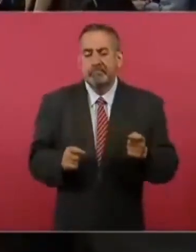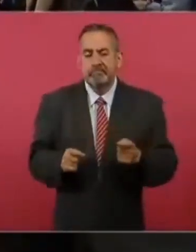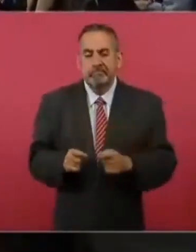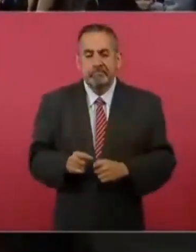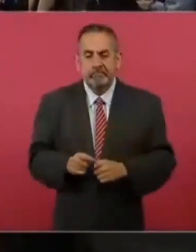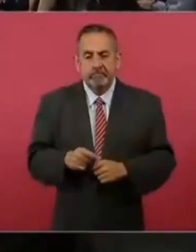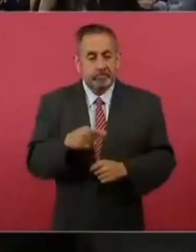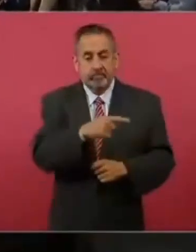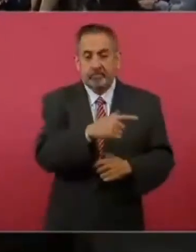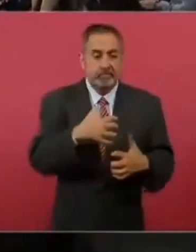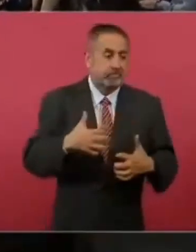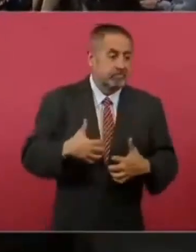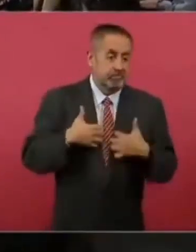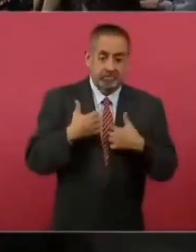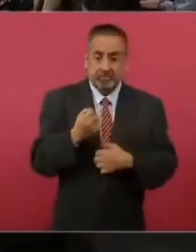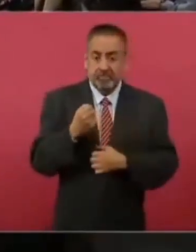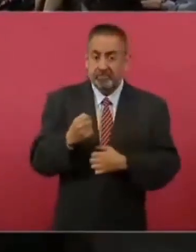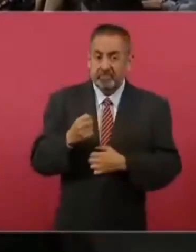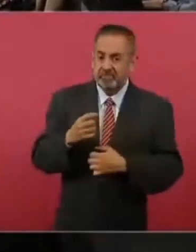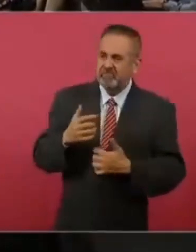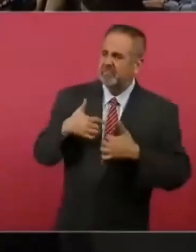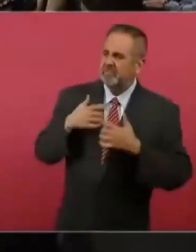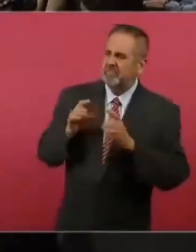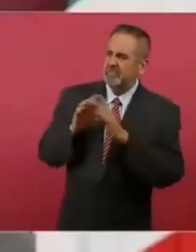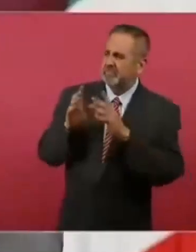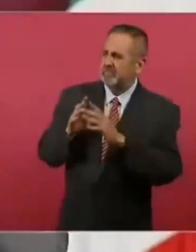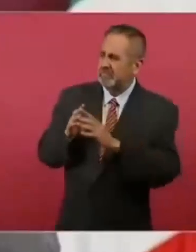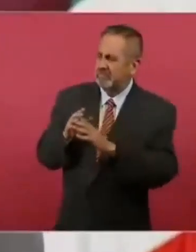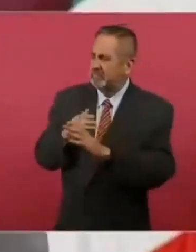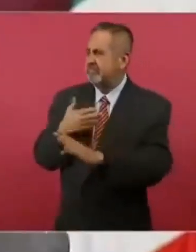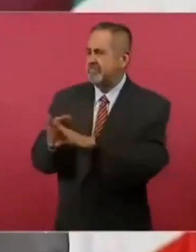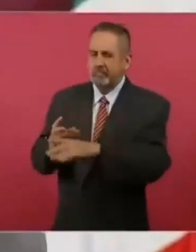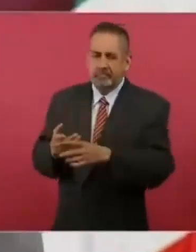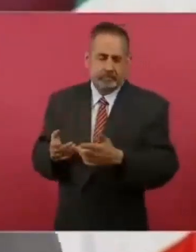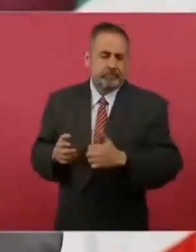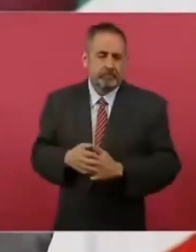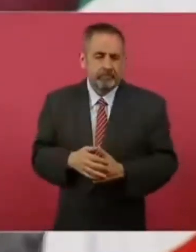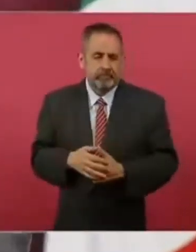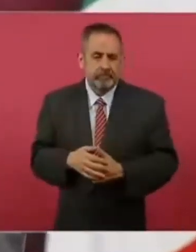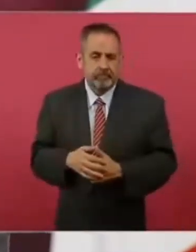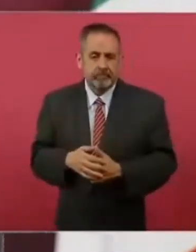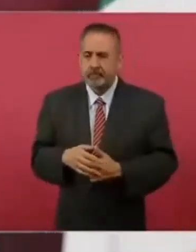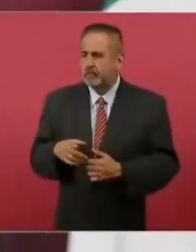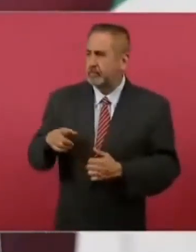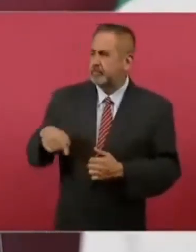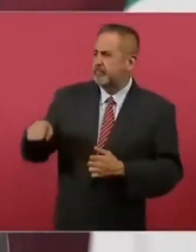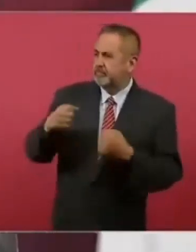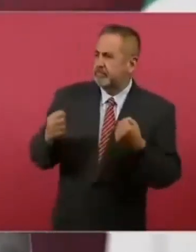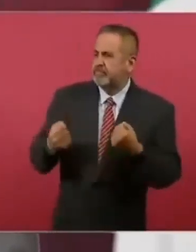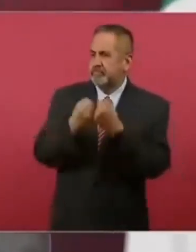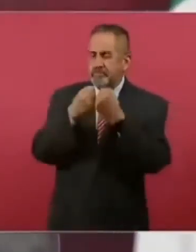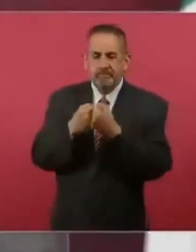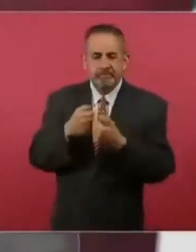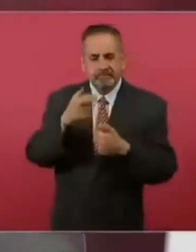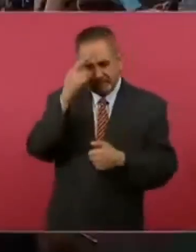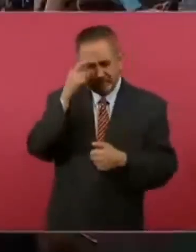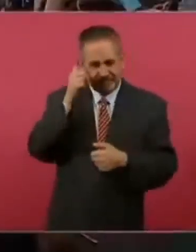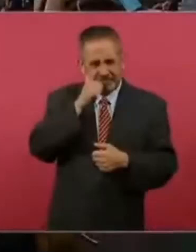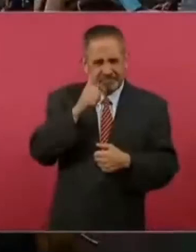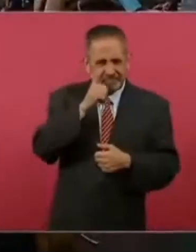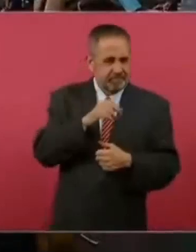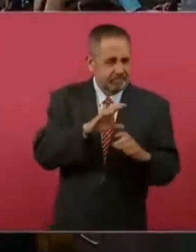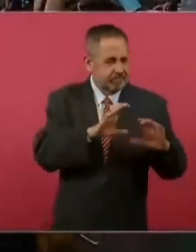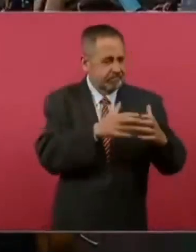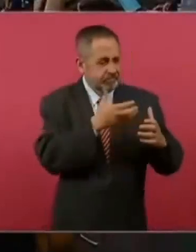con más intensidad cuando se da la confrontación entre liberales y